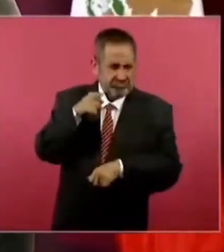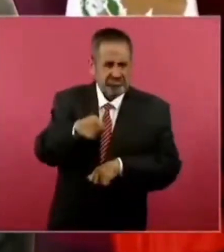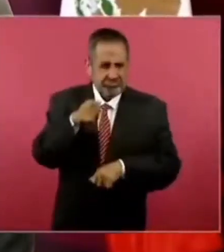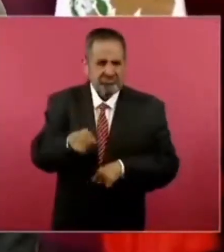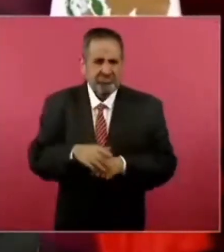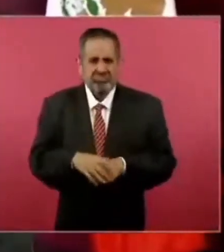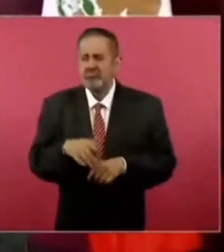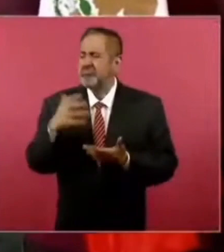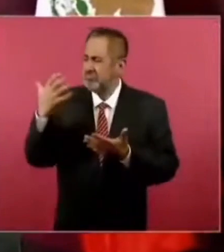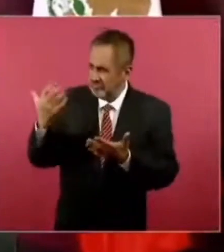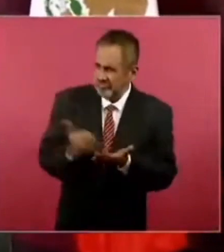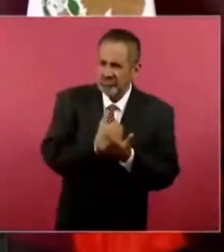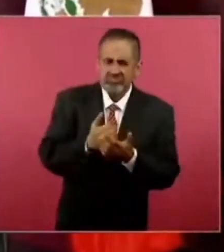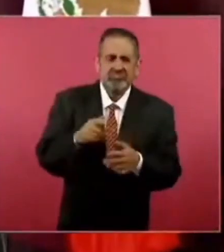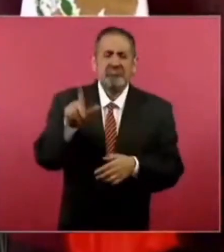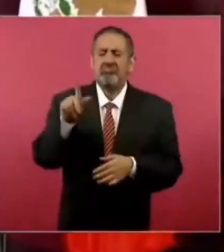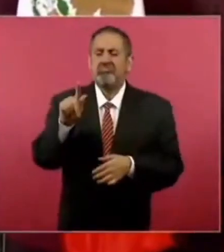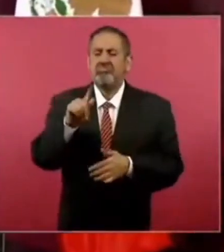Escaños.